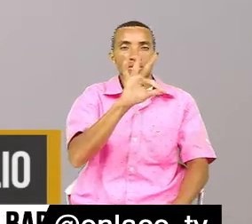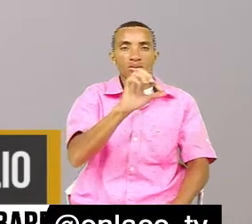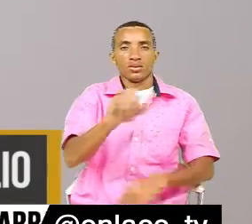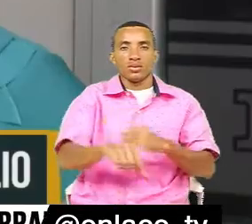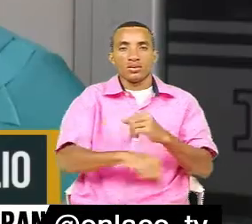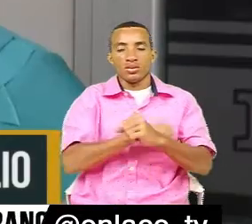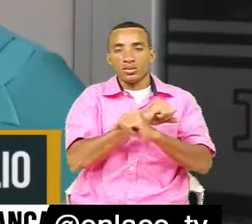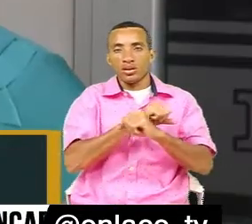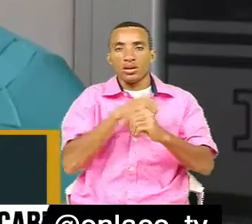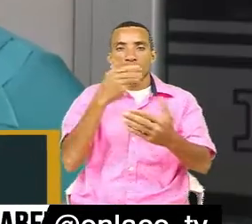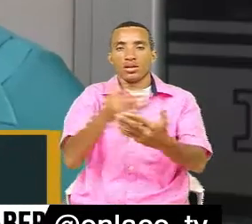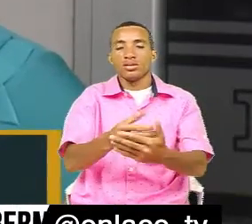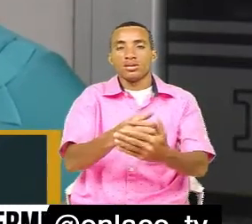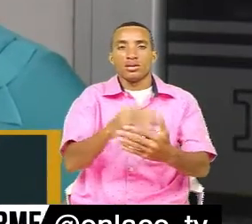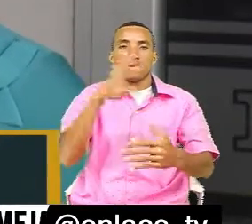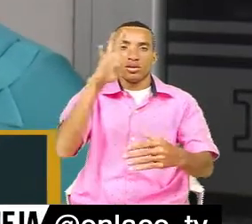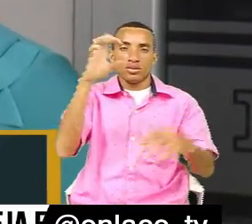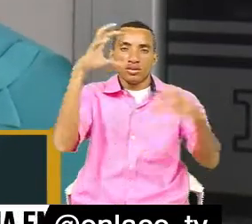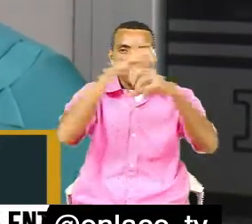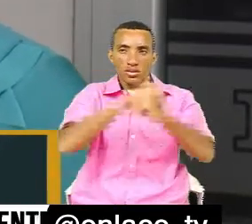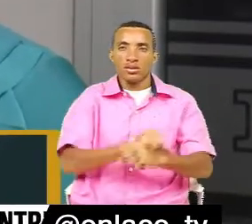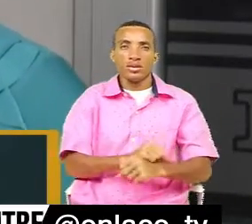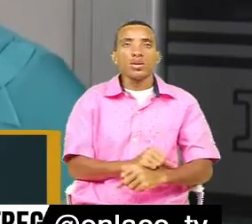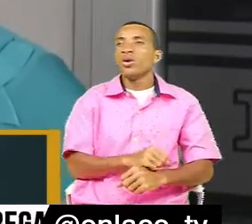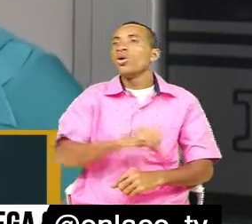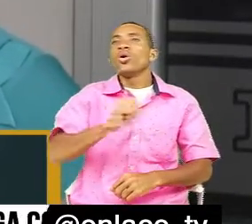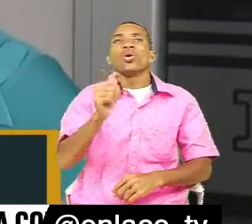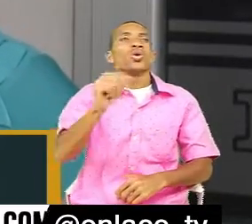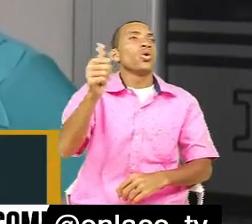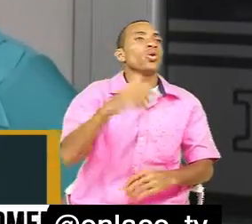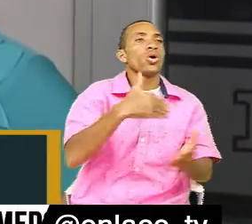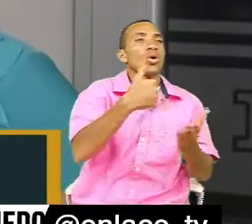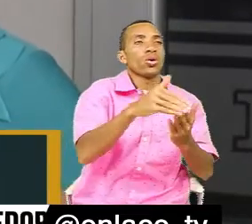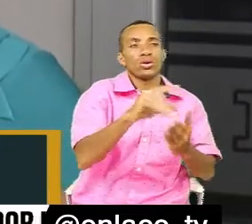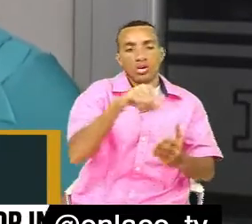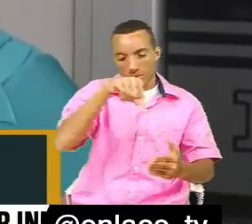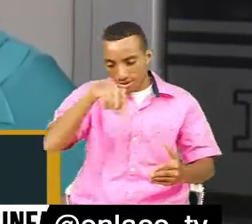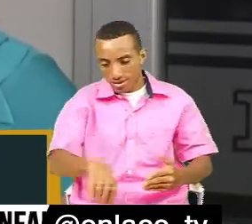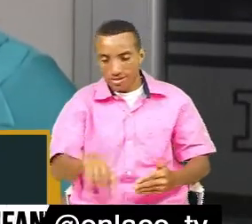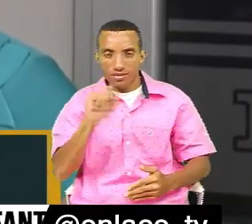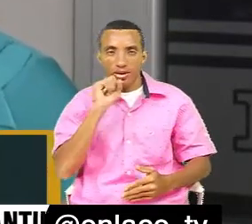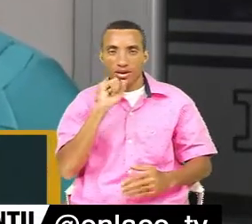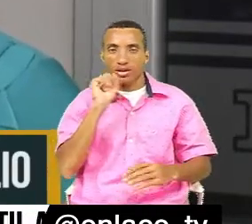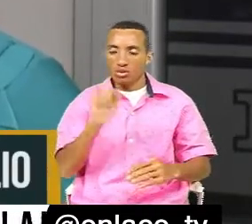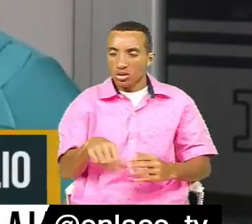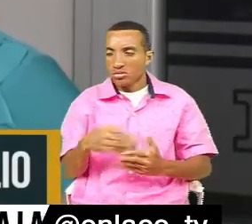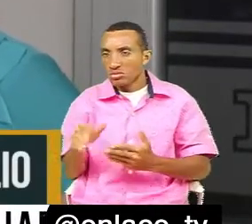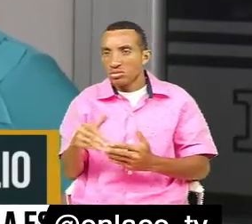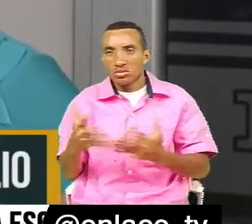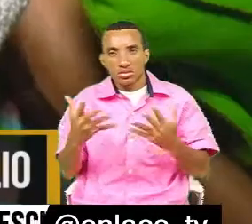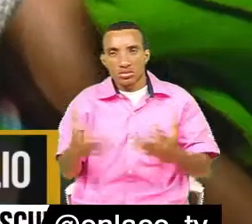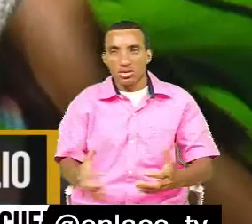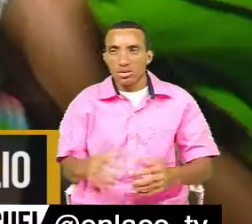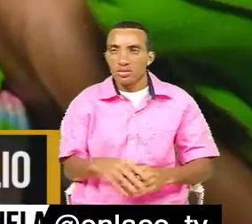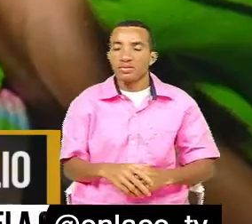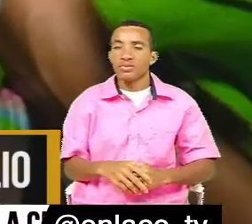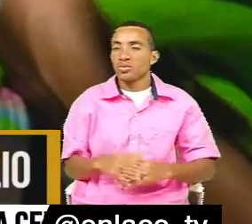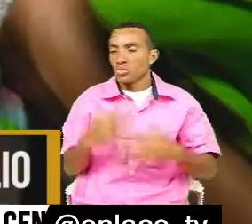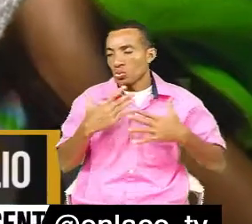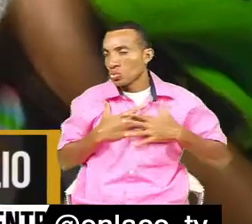No tenemos que envidiar o buscar artesanías en otro lado, acá en Barranca las podemos encontrar, lo que tú quieras. Quiero invitarlos de verdad de